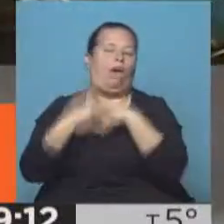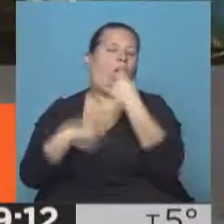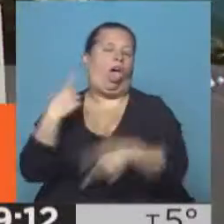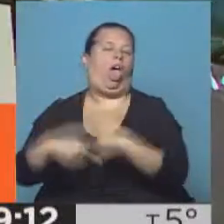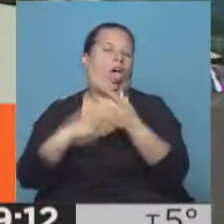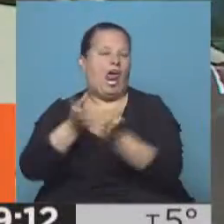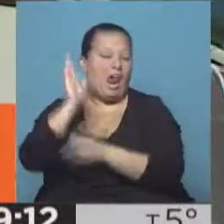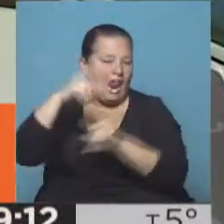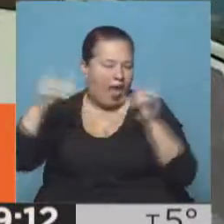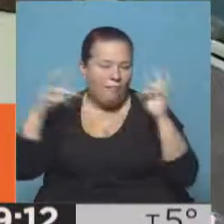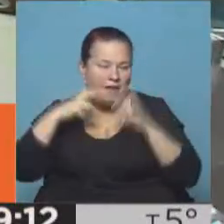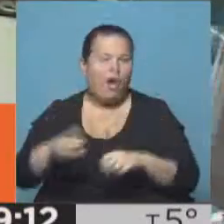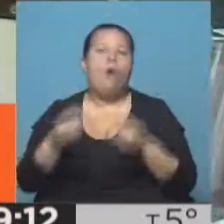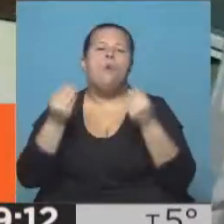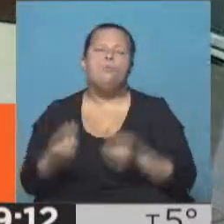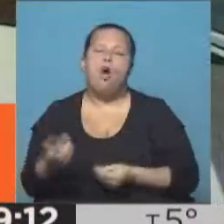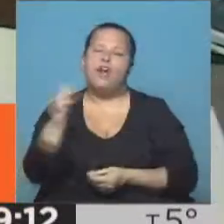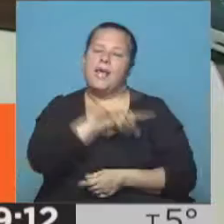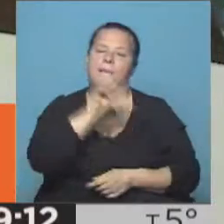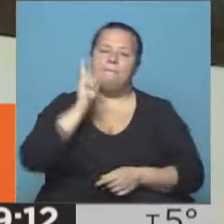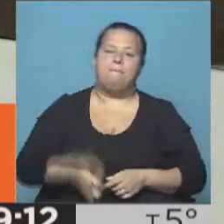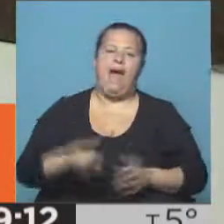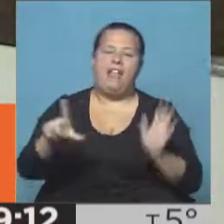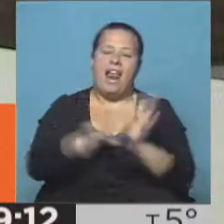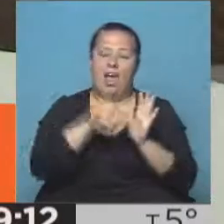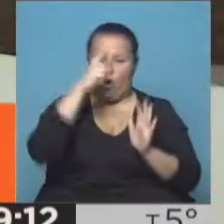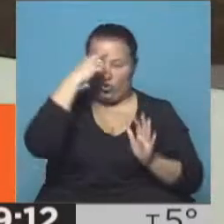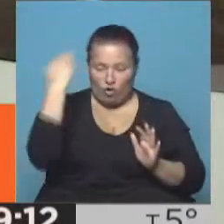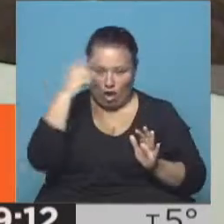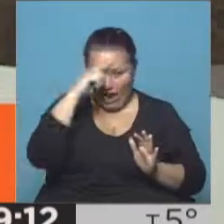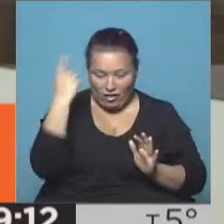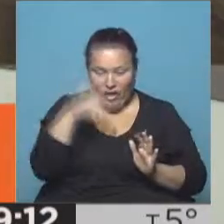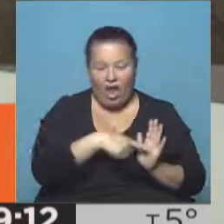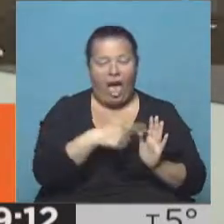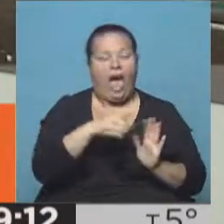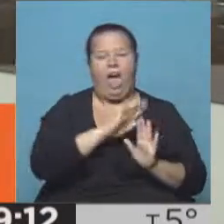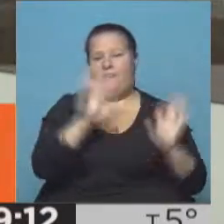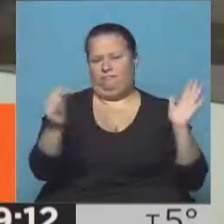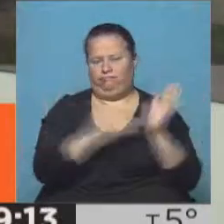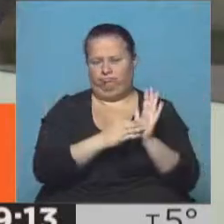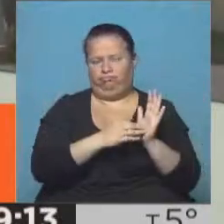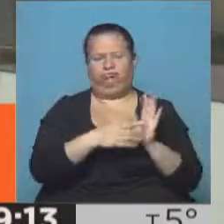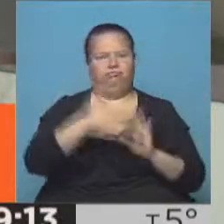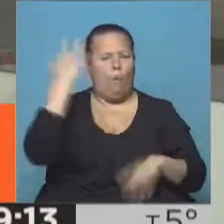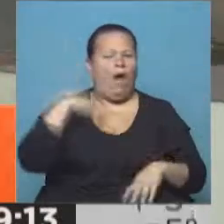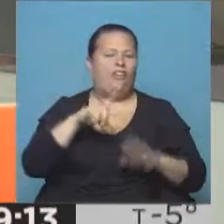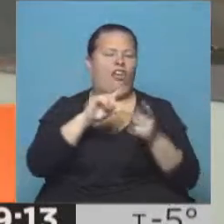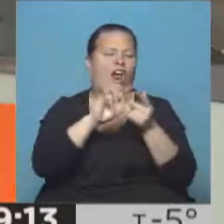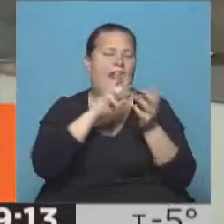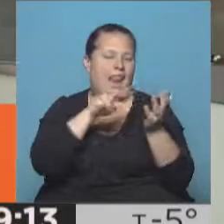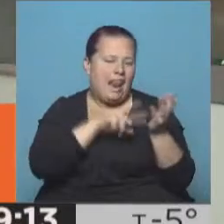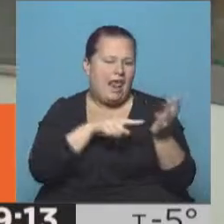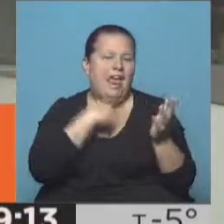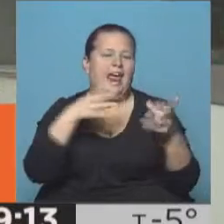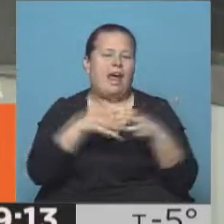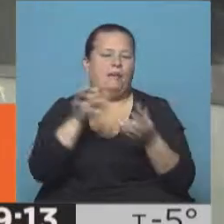dilatarse indefinidamente para investigar, y por qué, por mandato de la Constitución Nacional, ya explícitamente, que es la interpretación que hace